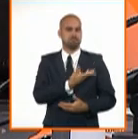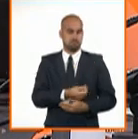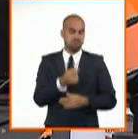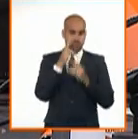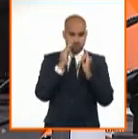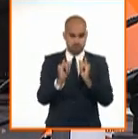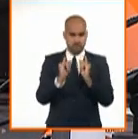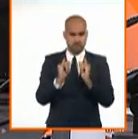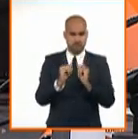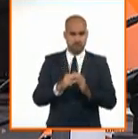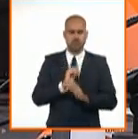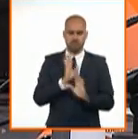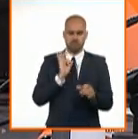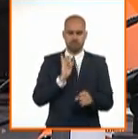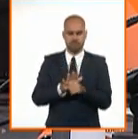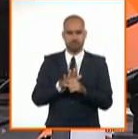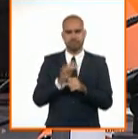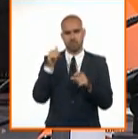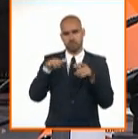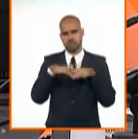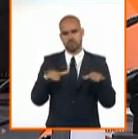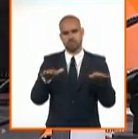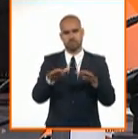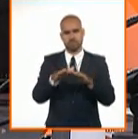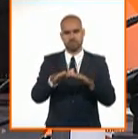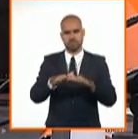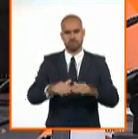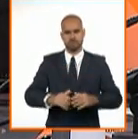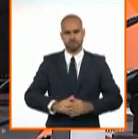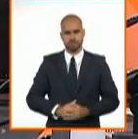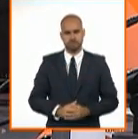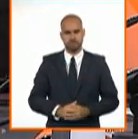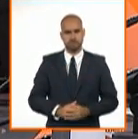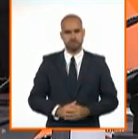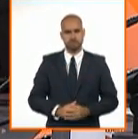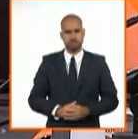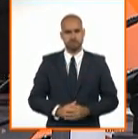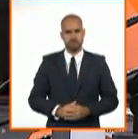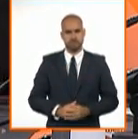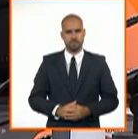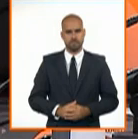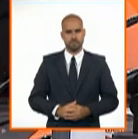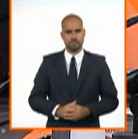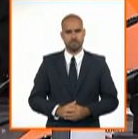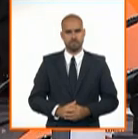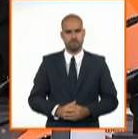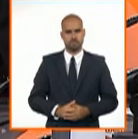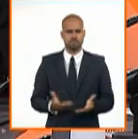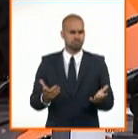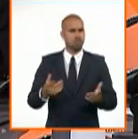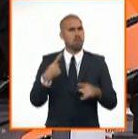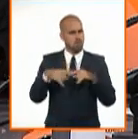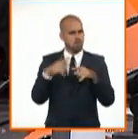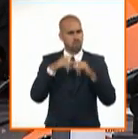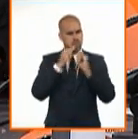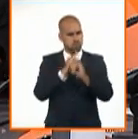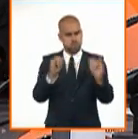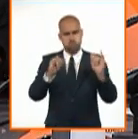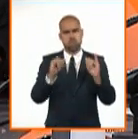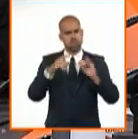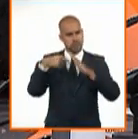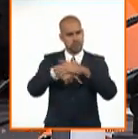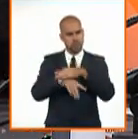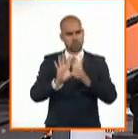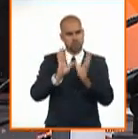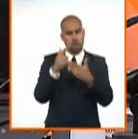comenzamos la mesa redonda de hoy y por supuesto hay mucha más información ese es la noticia